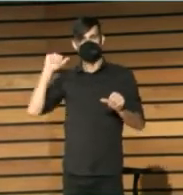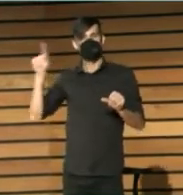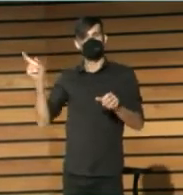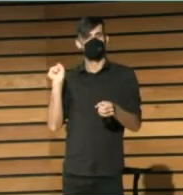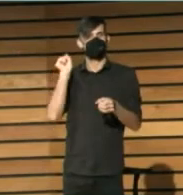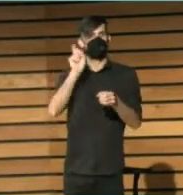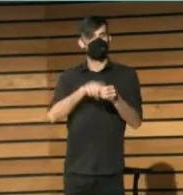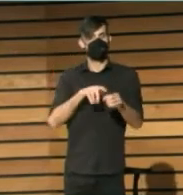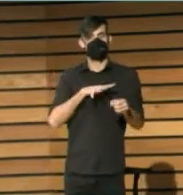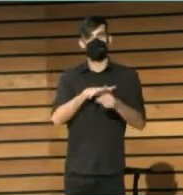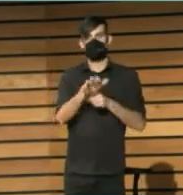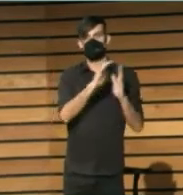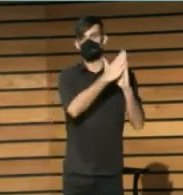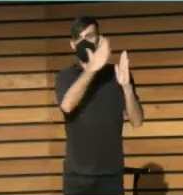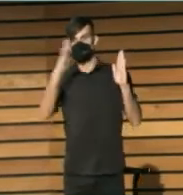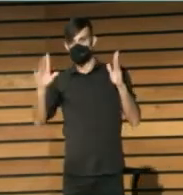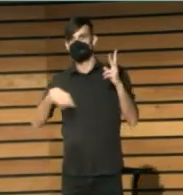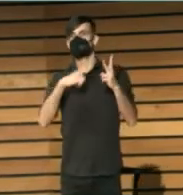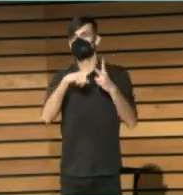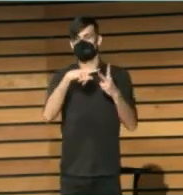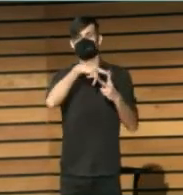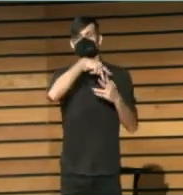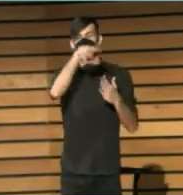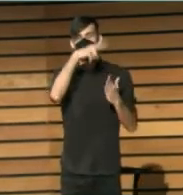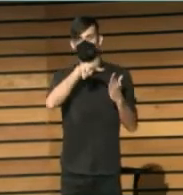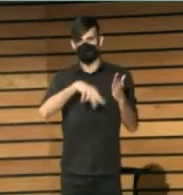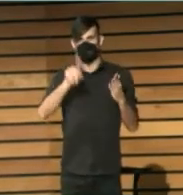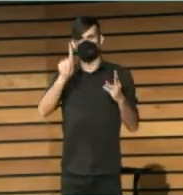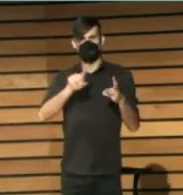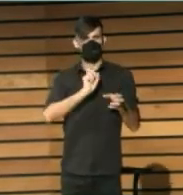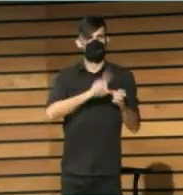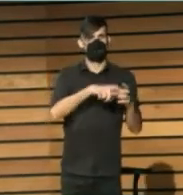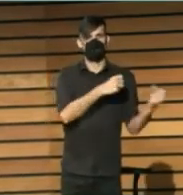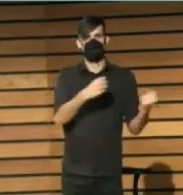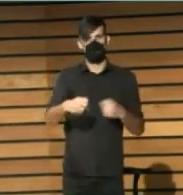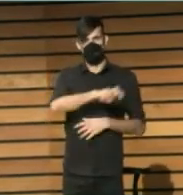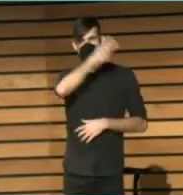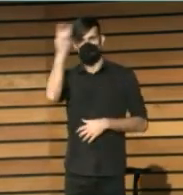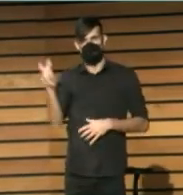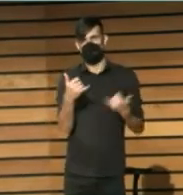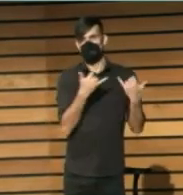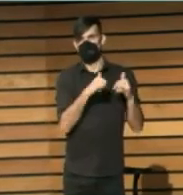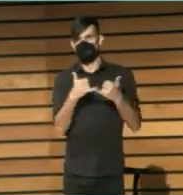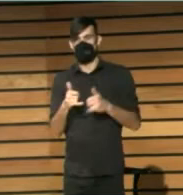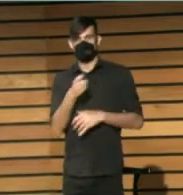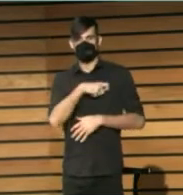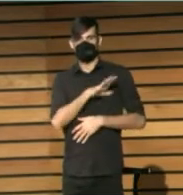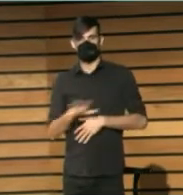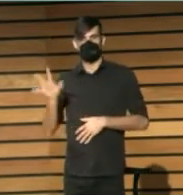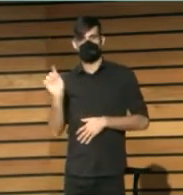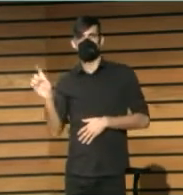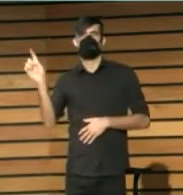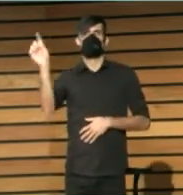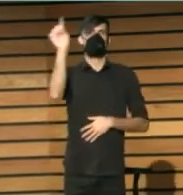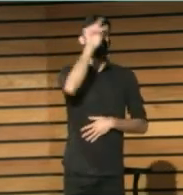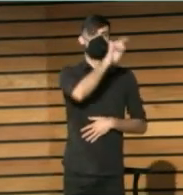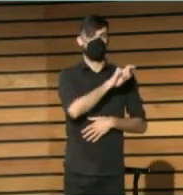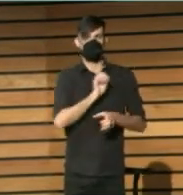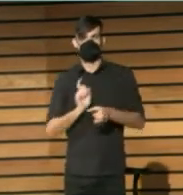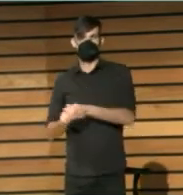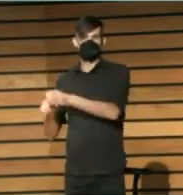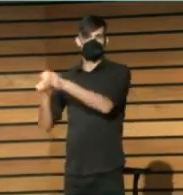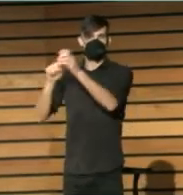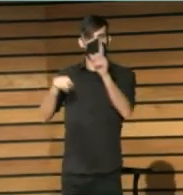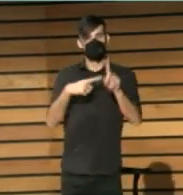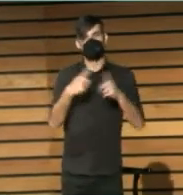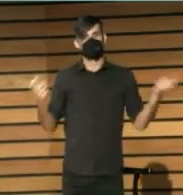de las bibliotecas y de la lectura. Ha participado en multitud de actos y eventos organizados por bibliotecas y ha trabajado por su promoción y difusión en